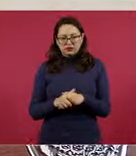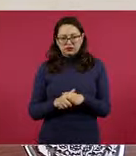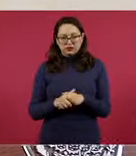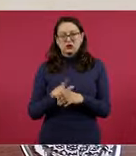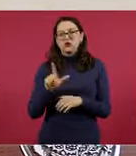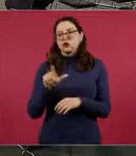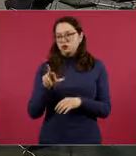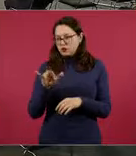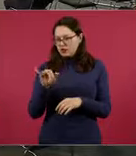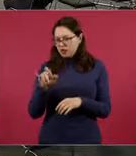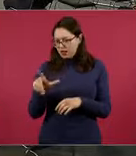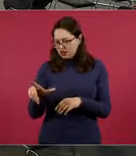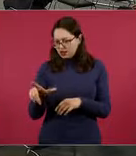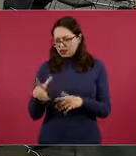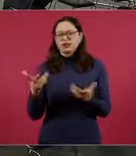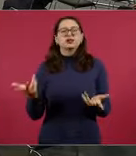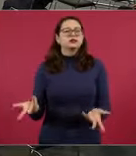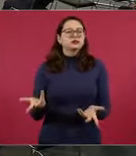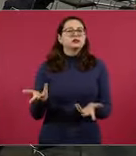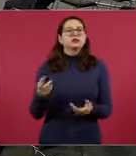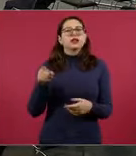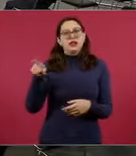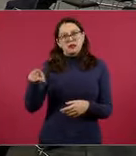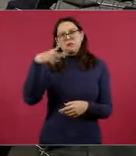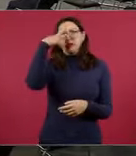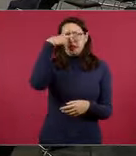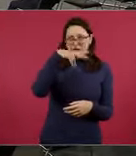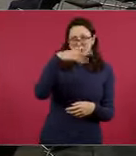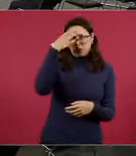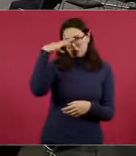Lullier. Era mexicano, cubano, francés.